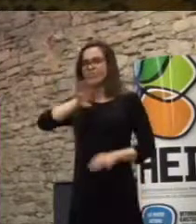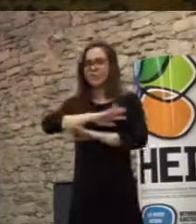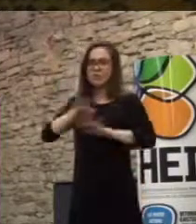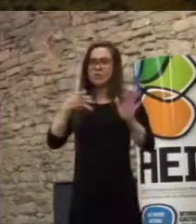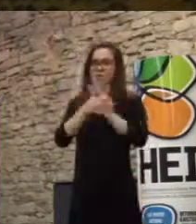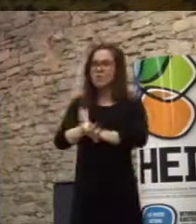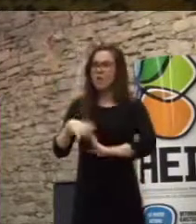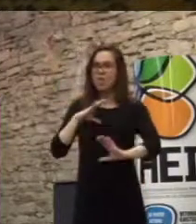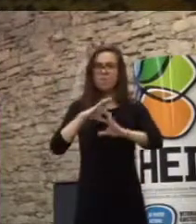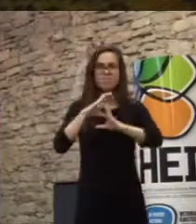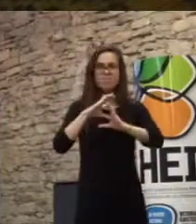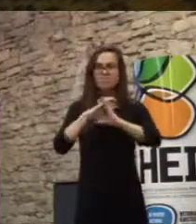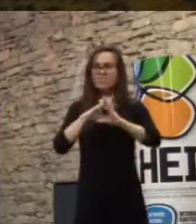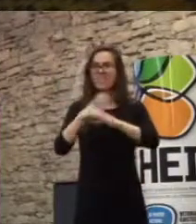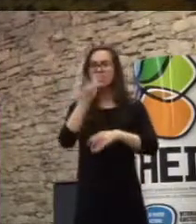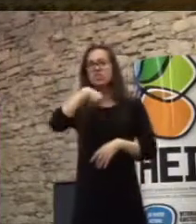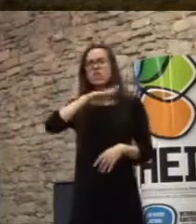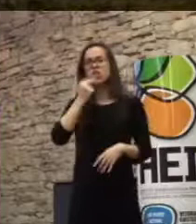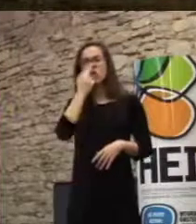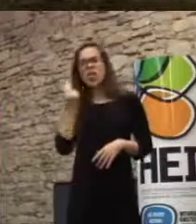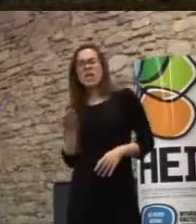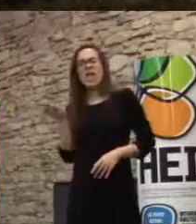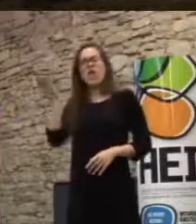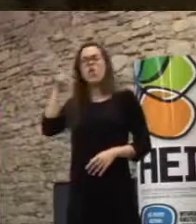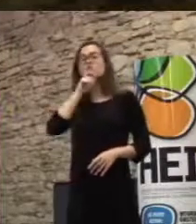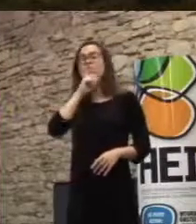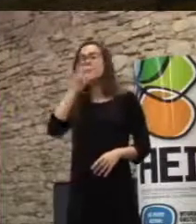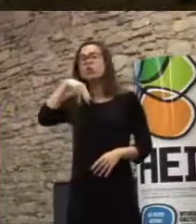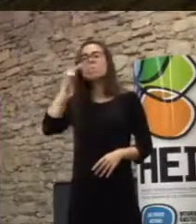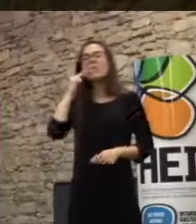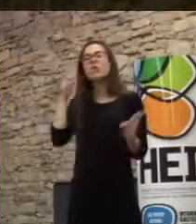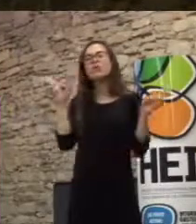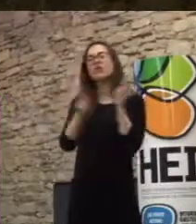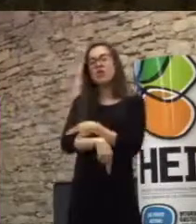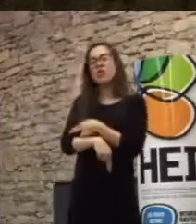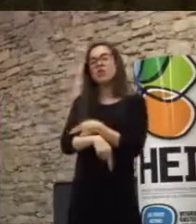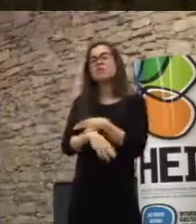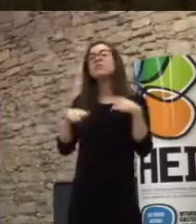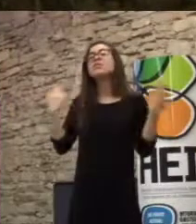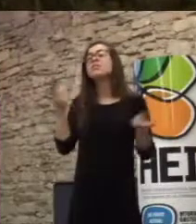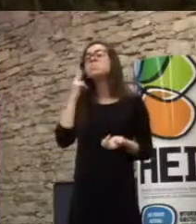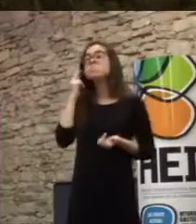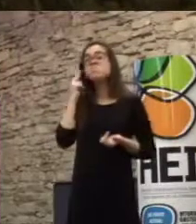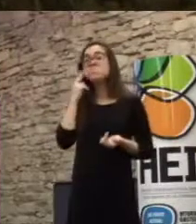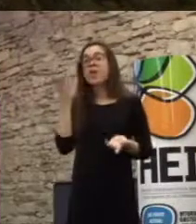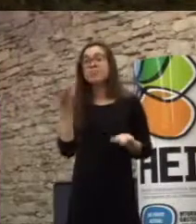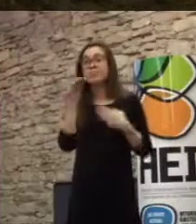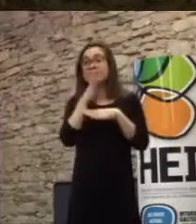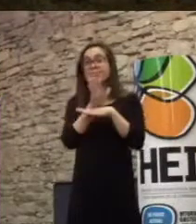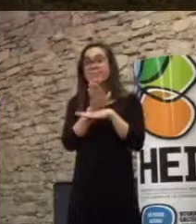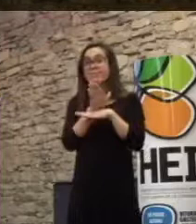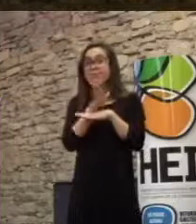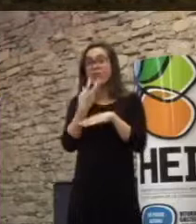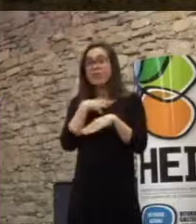es tener el ego bajo control como podemos tener el ego bajo control eliminando el miedo porque luego sólo es una manifestación del miedo por walsh y yo eliminó el